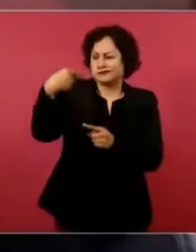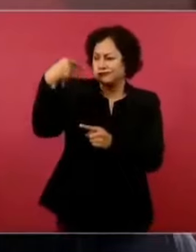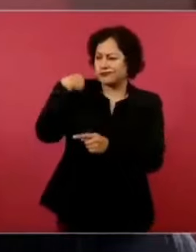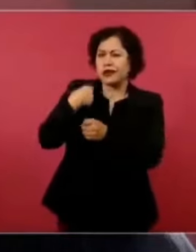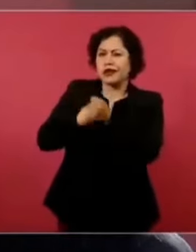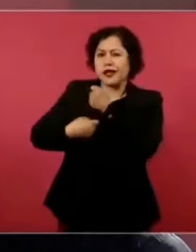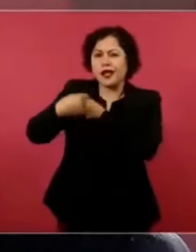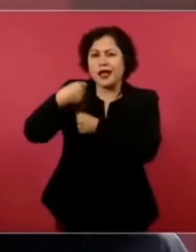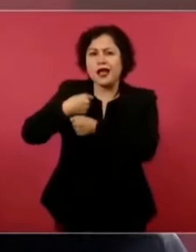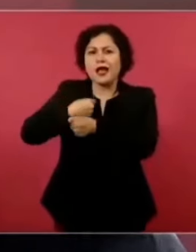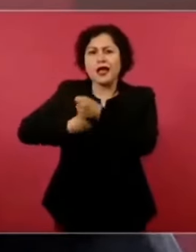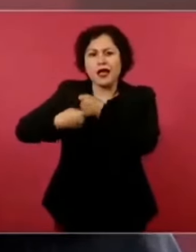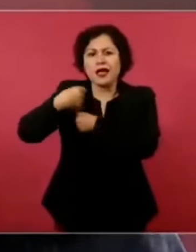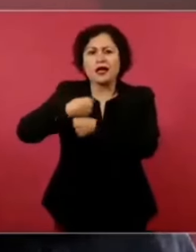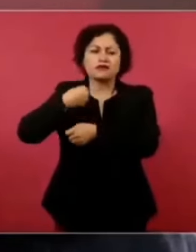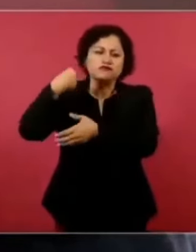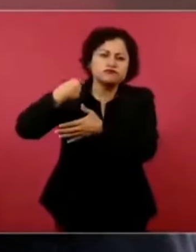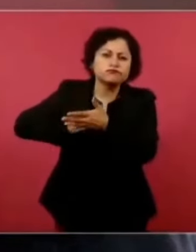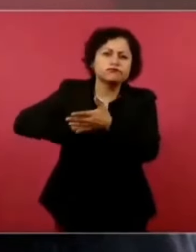lo que aquí planteó Pablo,